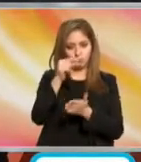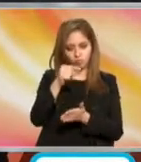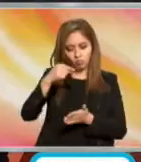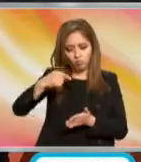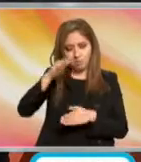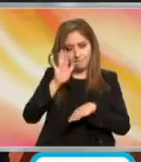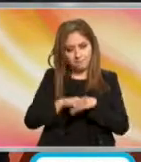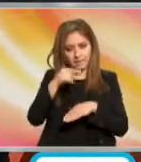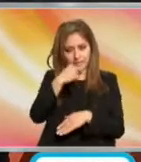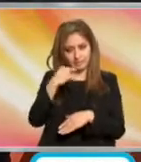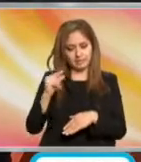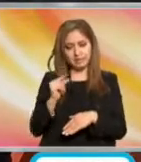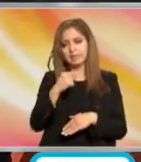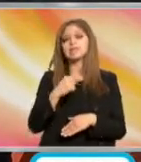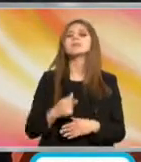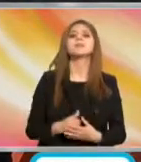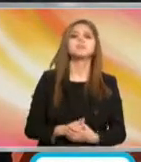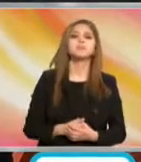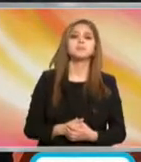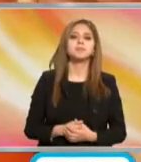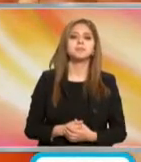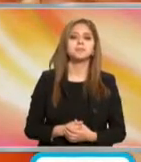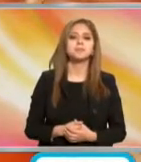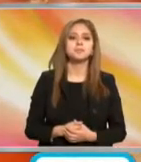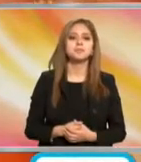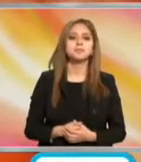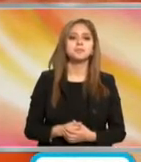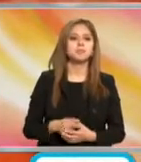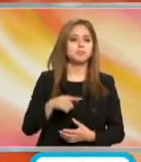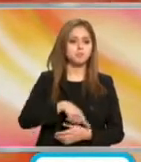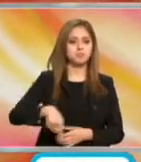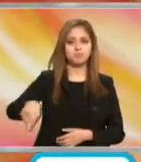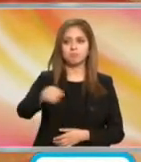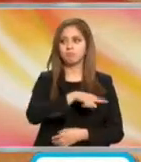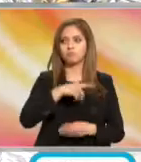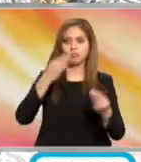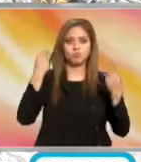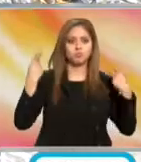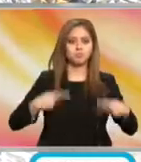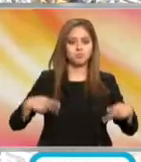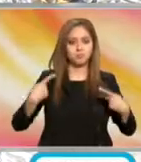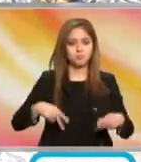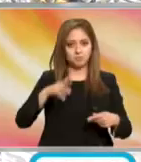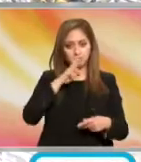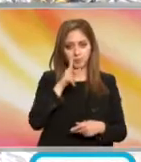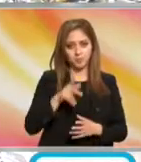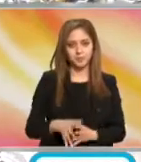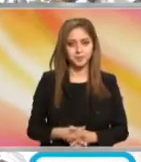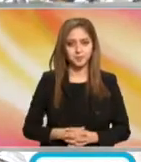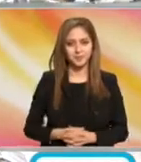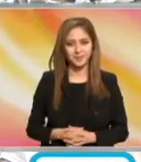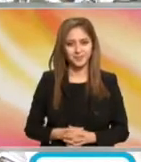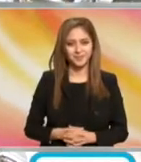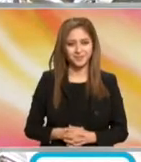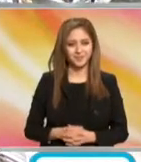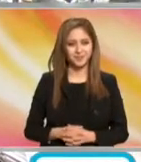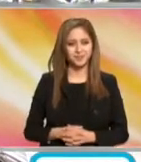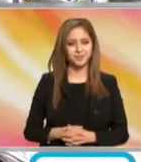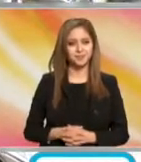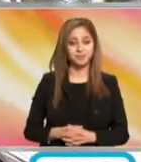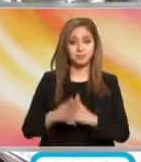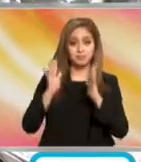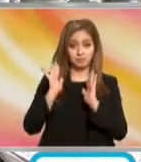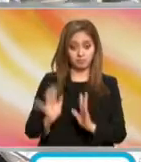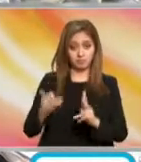cuadritos. perfecto, chiquitos, sí, pues es que perfecto. Y que queden somos bonitos. bastantes aquí. Somos muchos hoy. Así es. Ok, chicos, bueno, vamos a